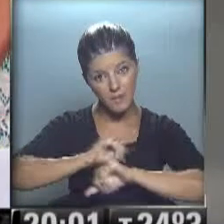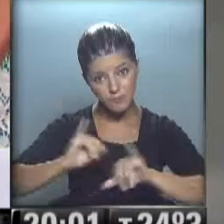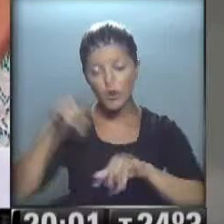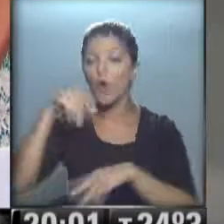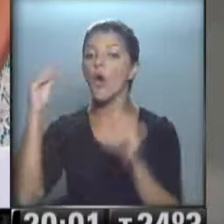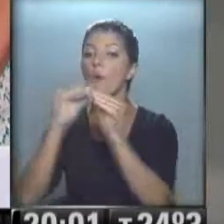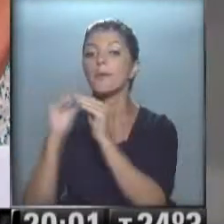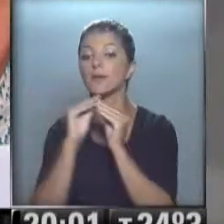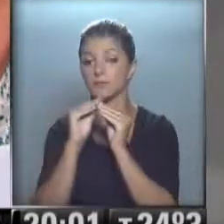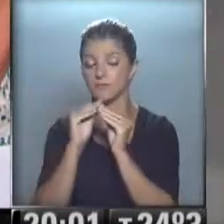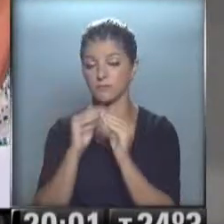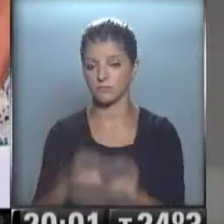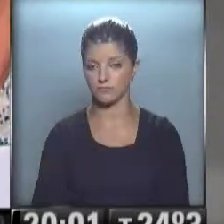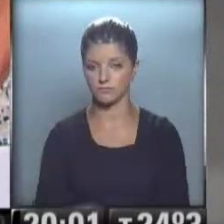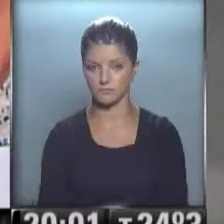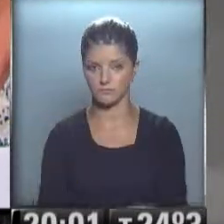columnistas.